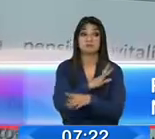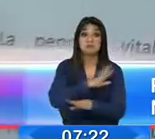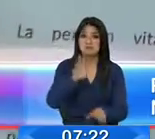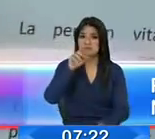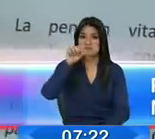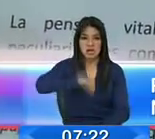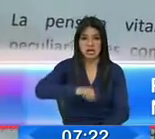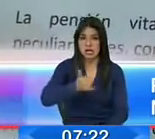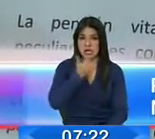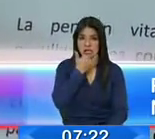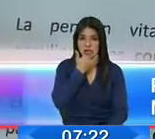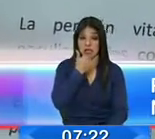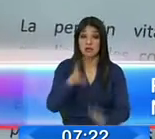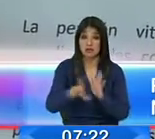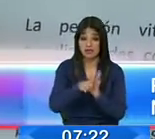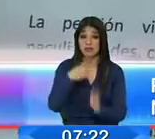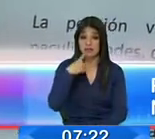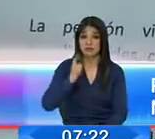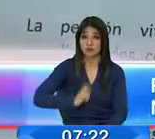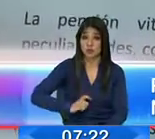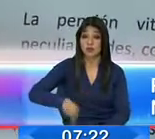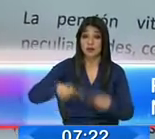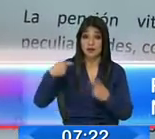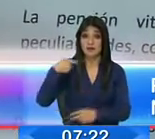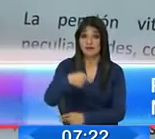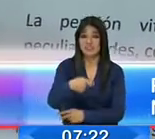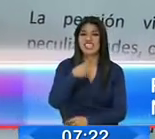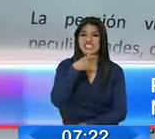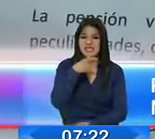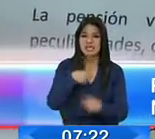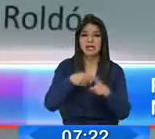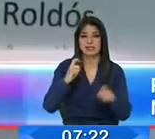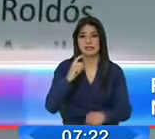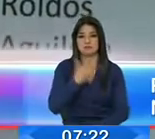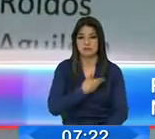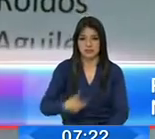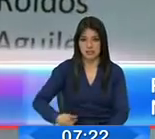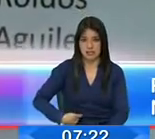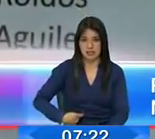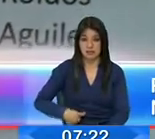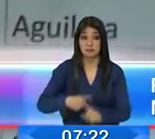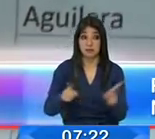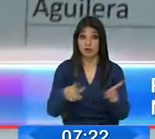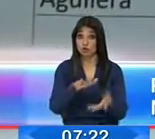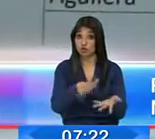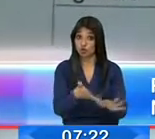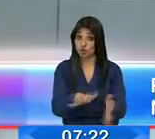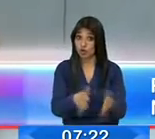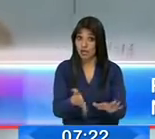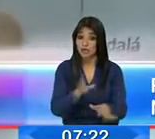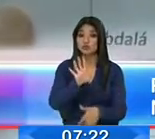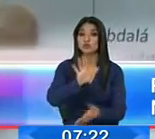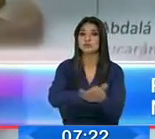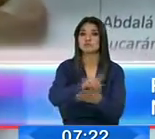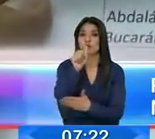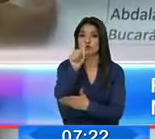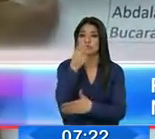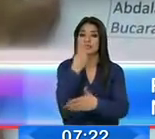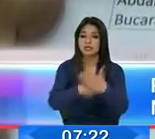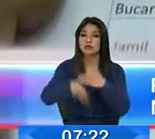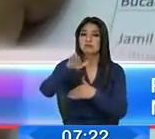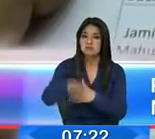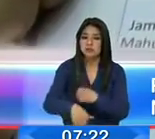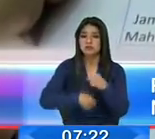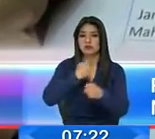ley establece que podrán cobrar las pensiones vitalicias los exmandatarios y a la falta de ellos, las cónyuges, los hijos menores de